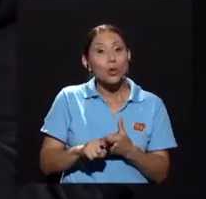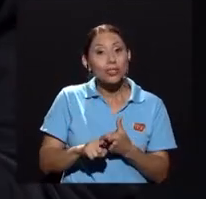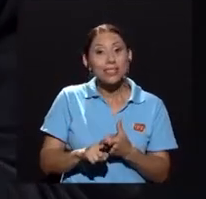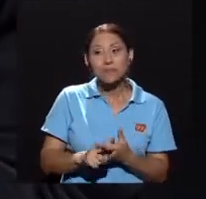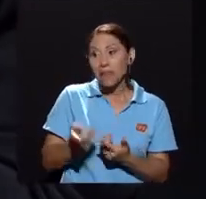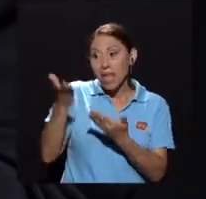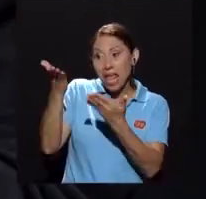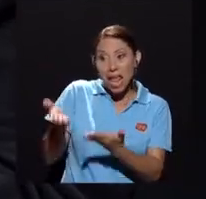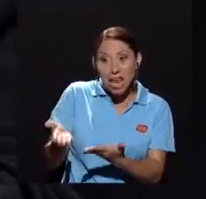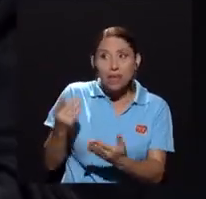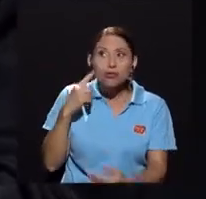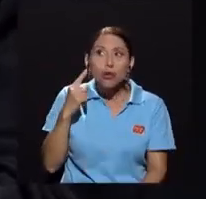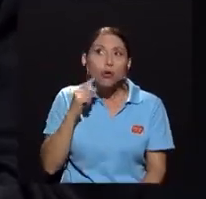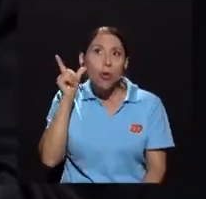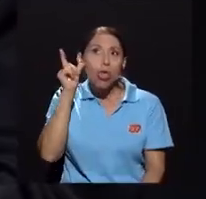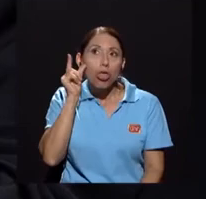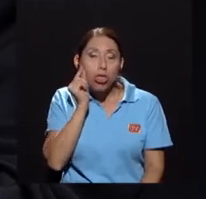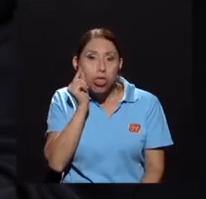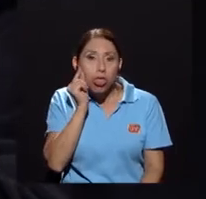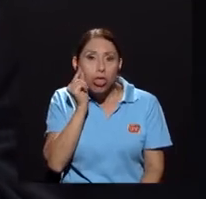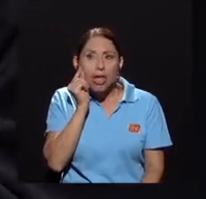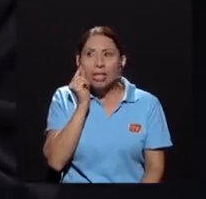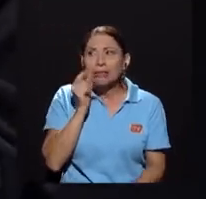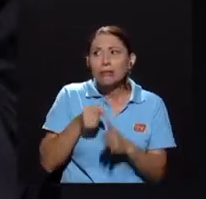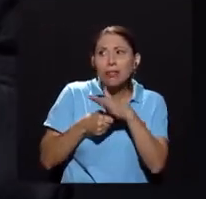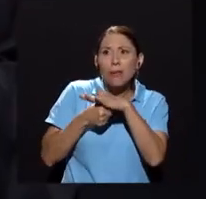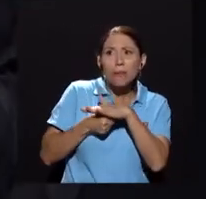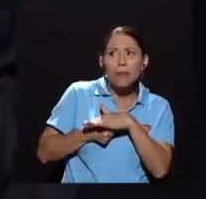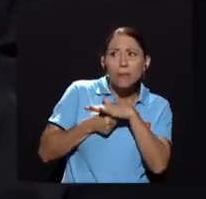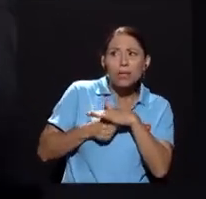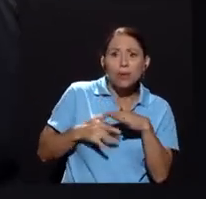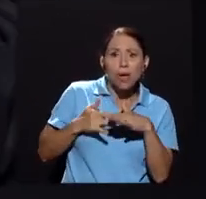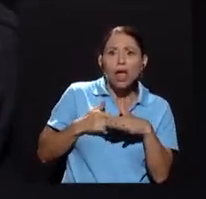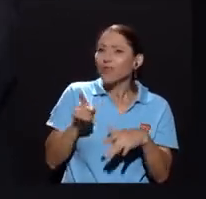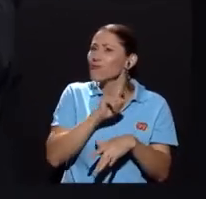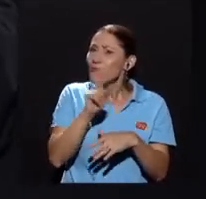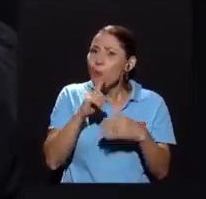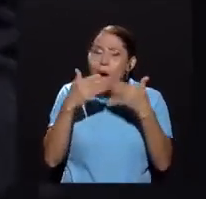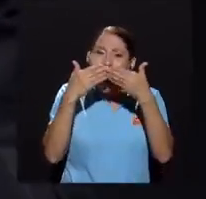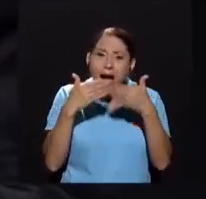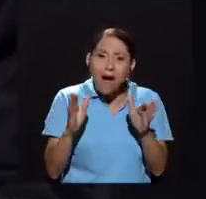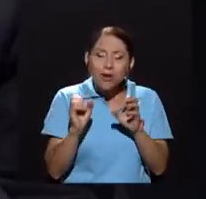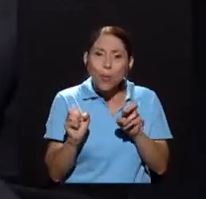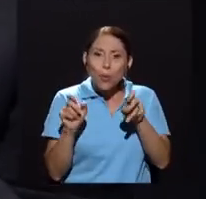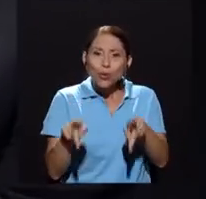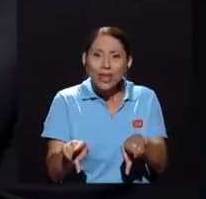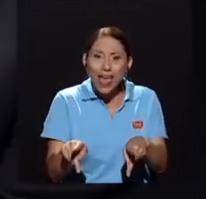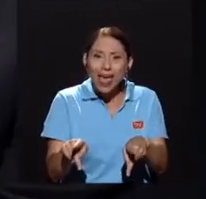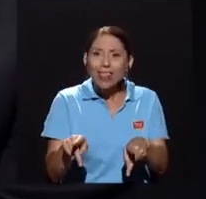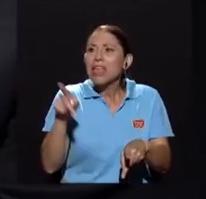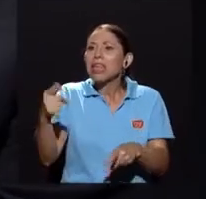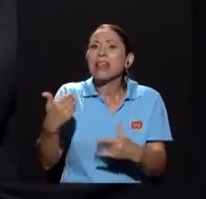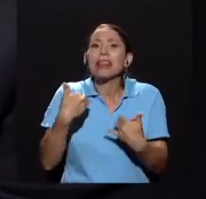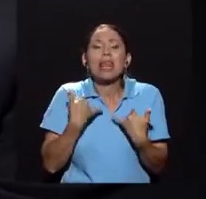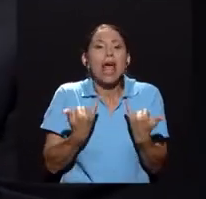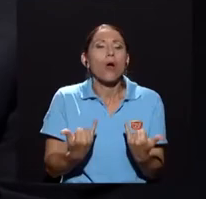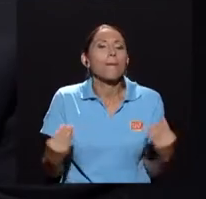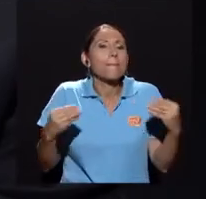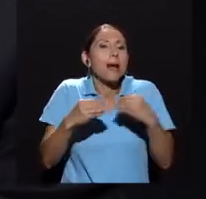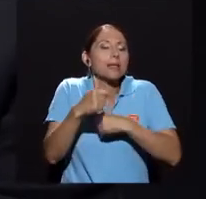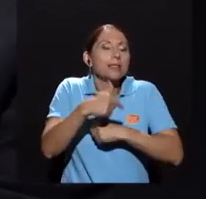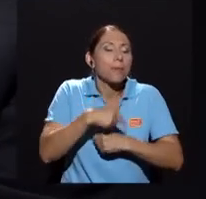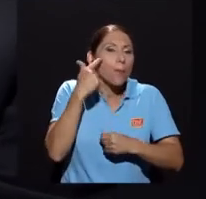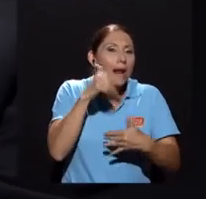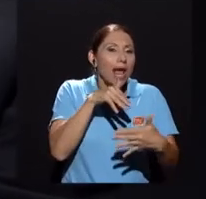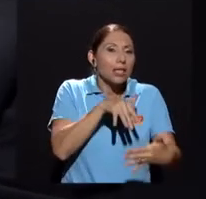lugar de deprimir lo bailar lo lo que hace es más bien abril de oportunidad y tiempo para estudiar más y leer